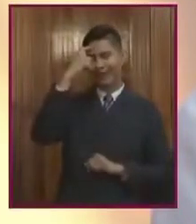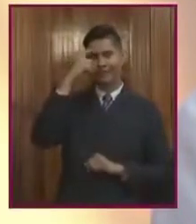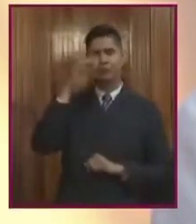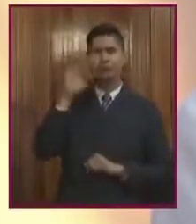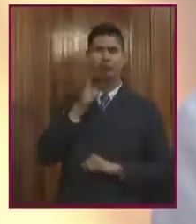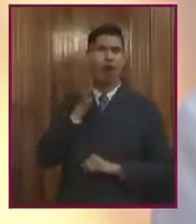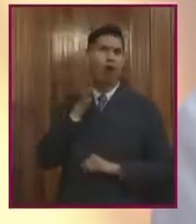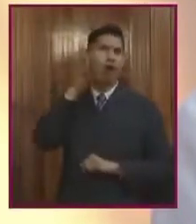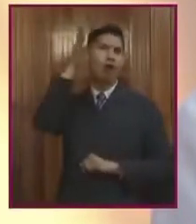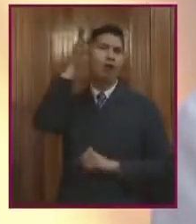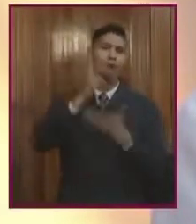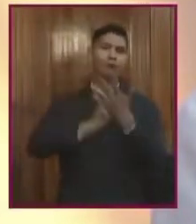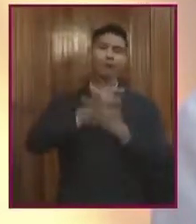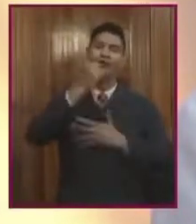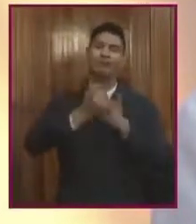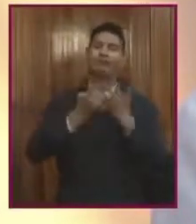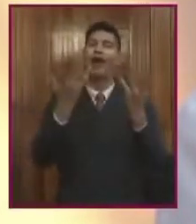nuevo